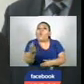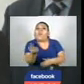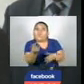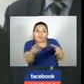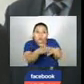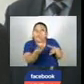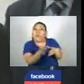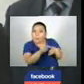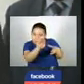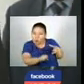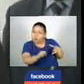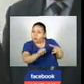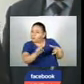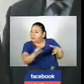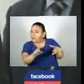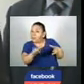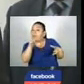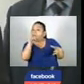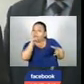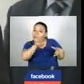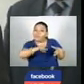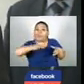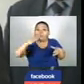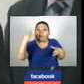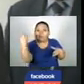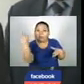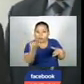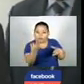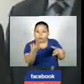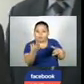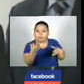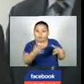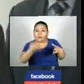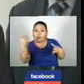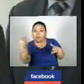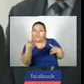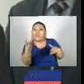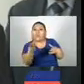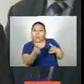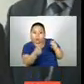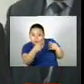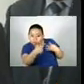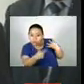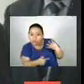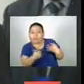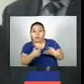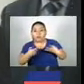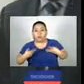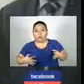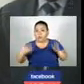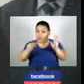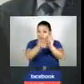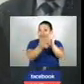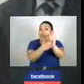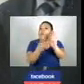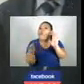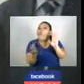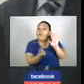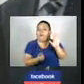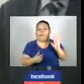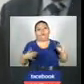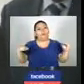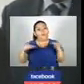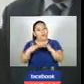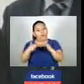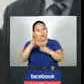personas. Ese tipo de límites y alcances, cuando se trata de limitar derechos fundamentales, deben de ser establecidos.